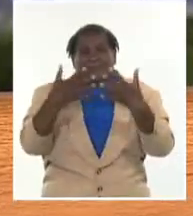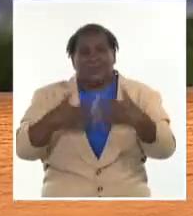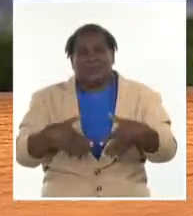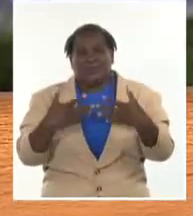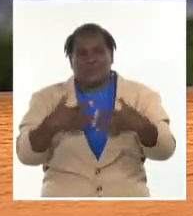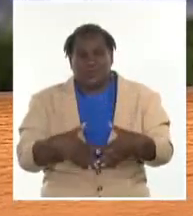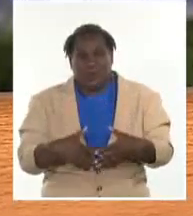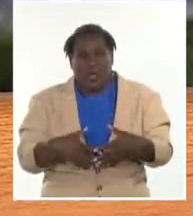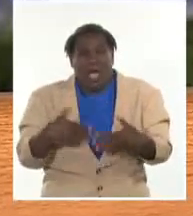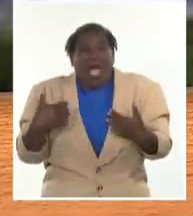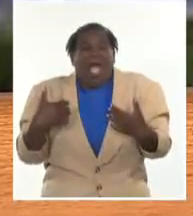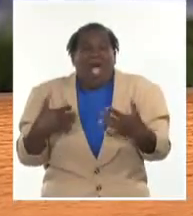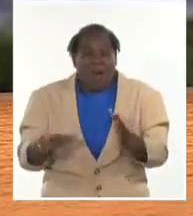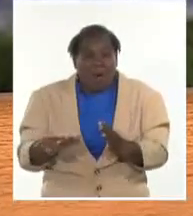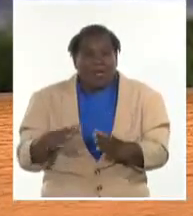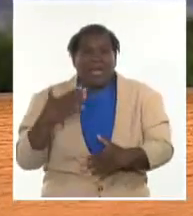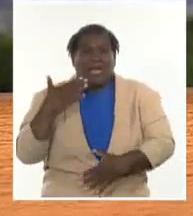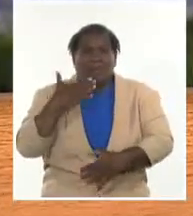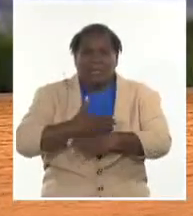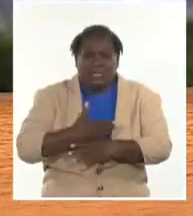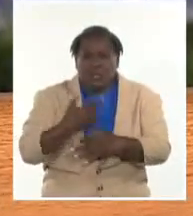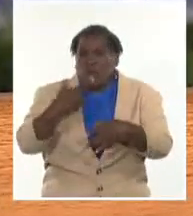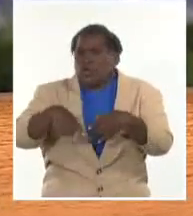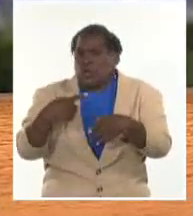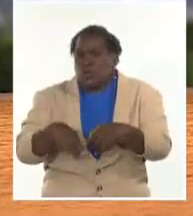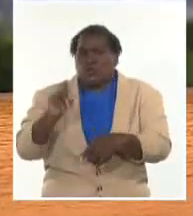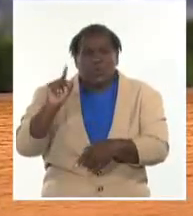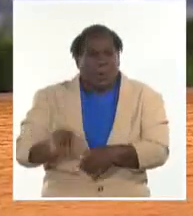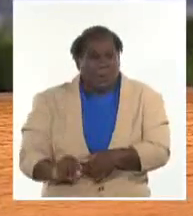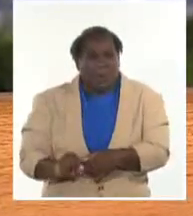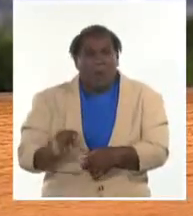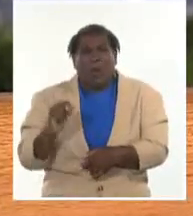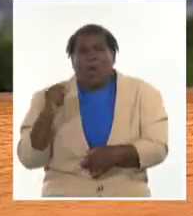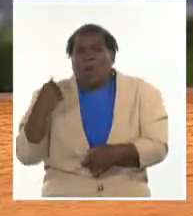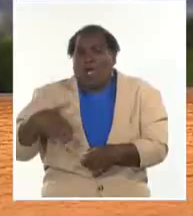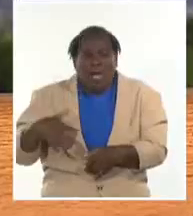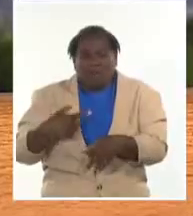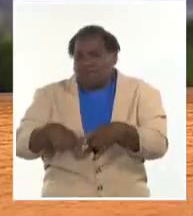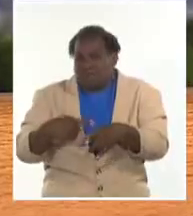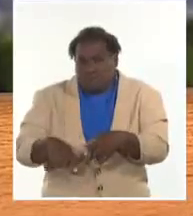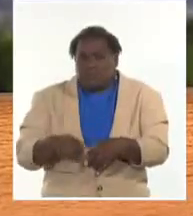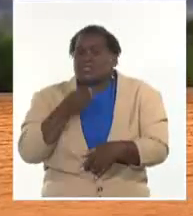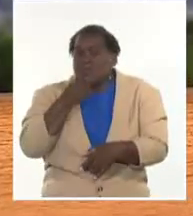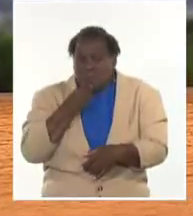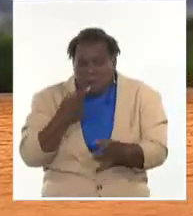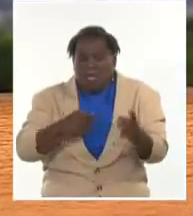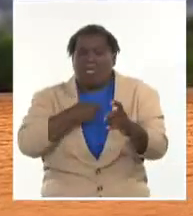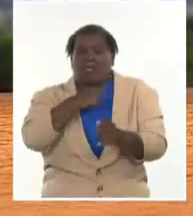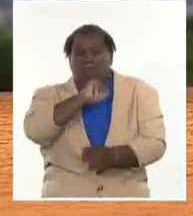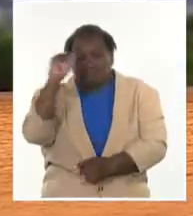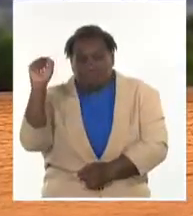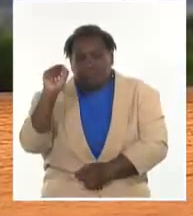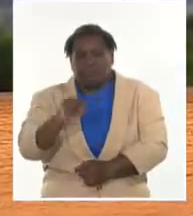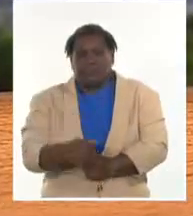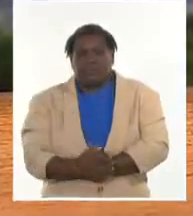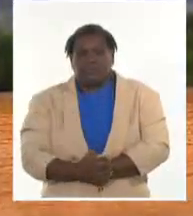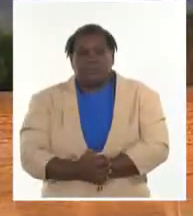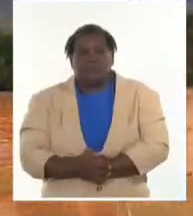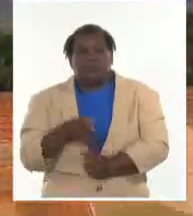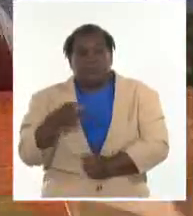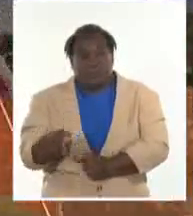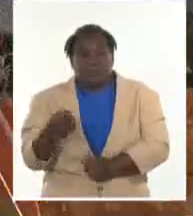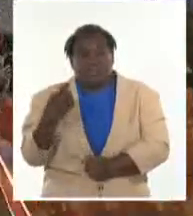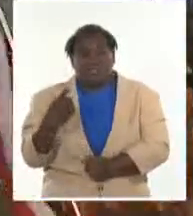las limitaciones de los recursos materiales y financieros. Ello requiere primero